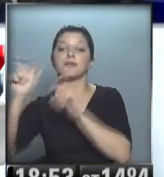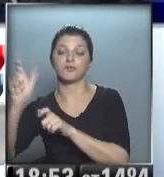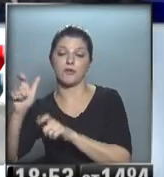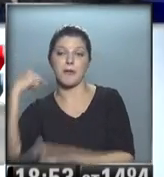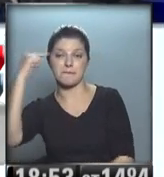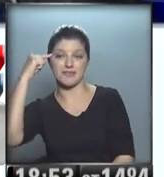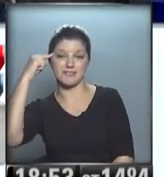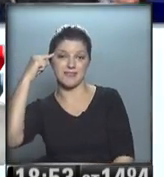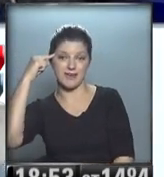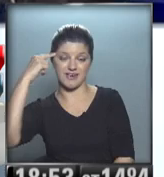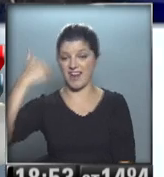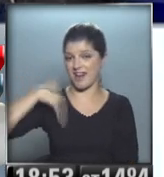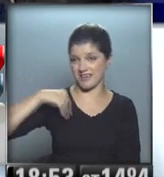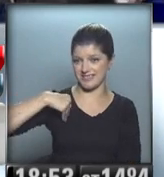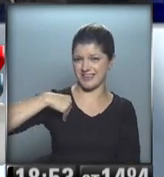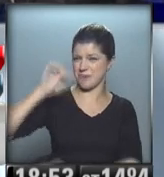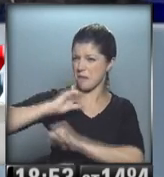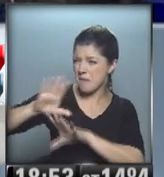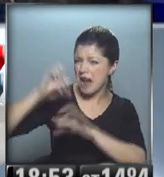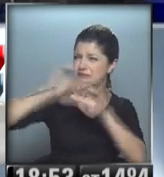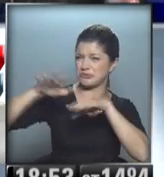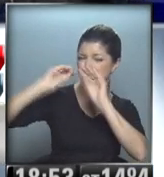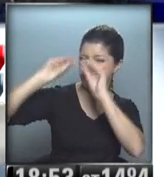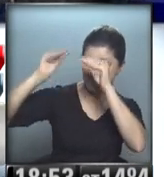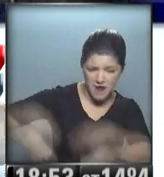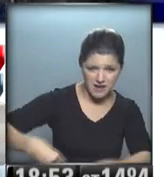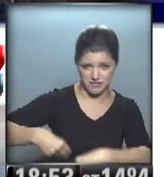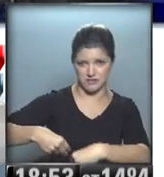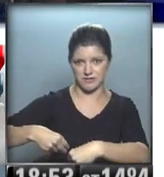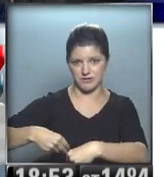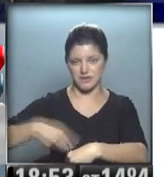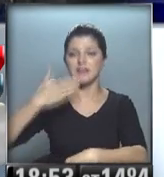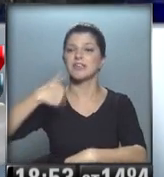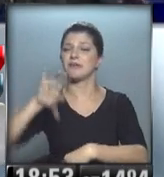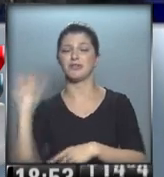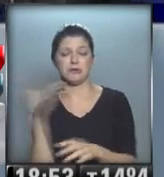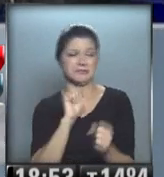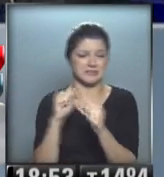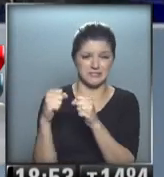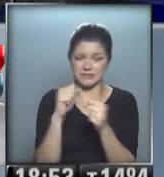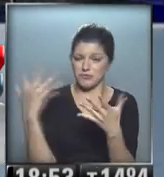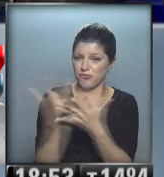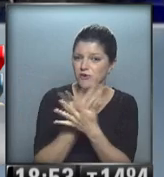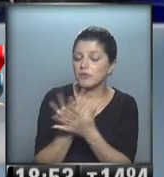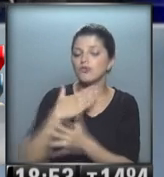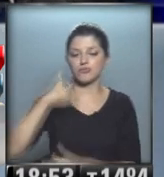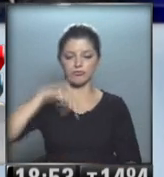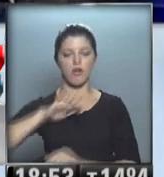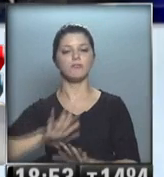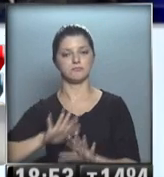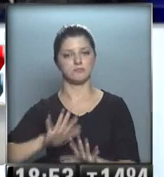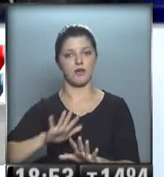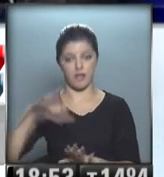creían que sobre la Argentina iba a caer una lluvia ácida, que sobre la Argentina iba a venir la desesperanza, nosotros desde acá,